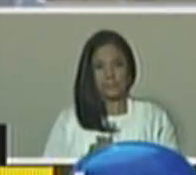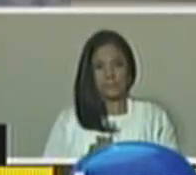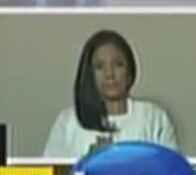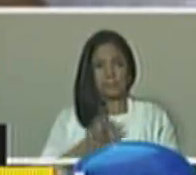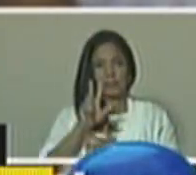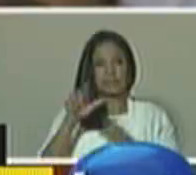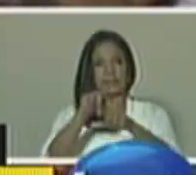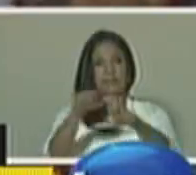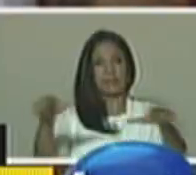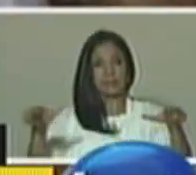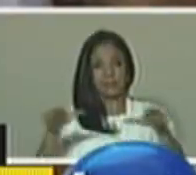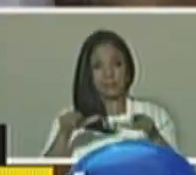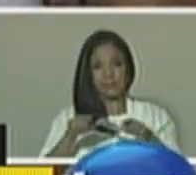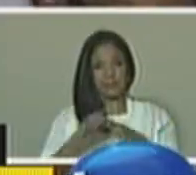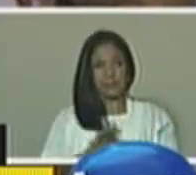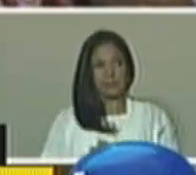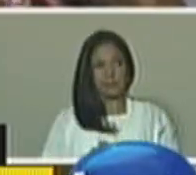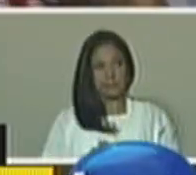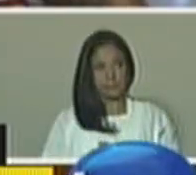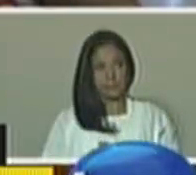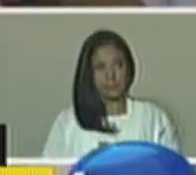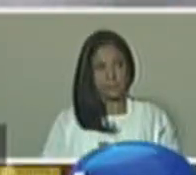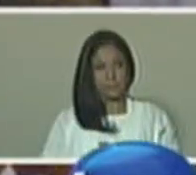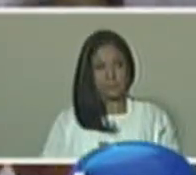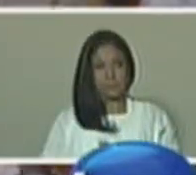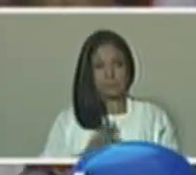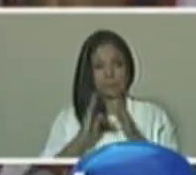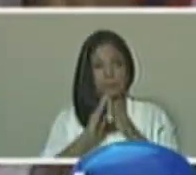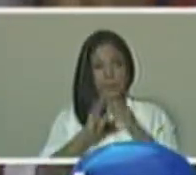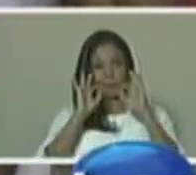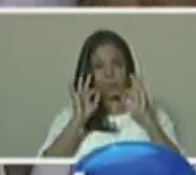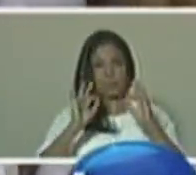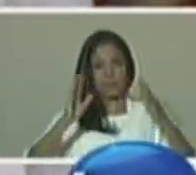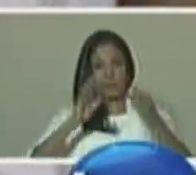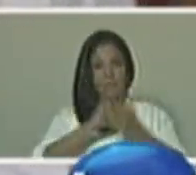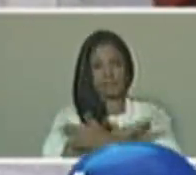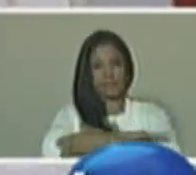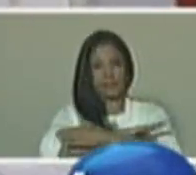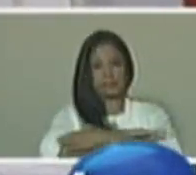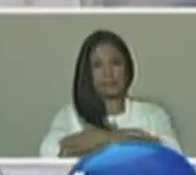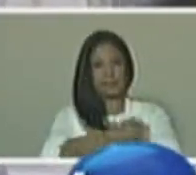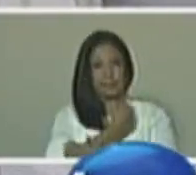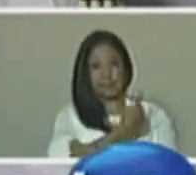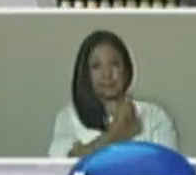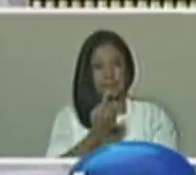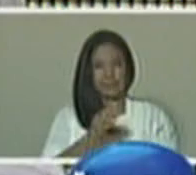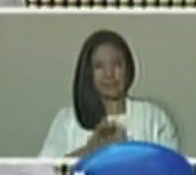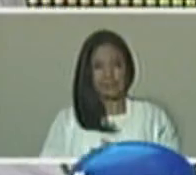Tercer lugar. Muy bien, felicidades.